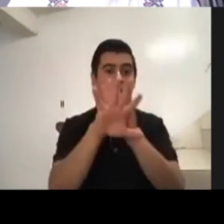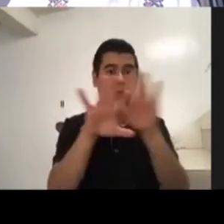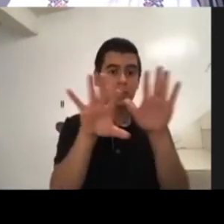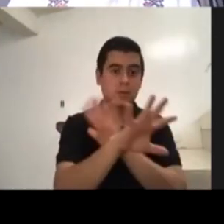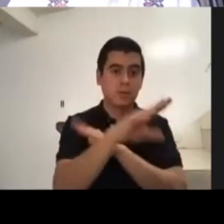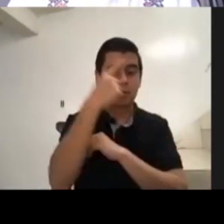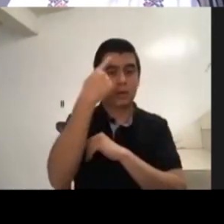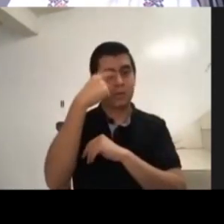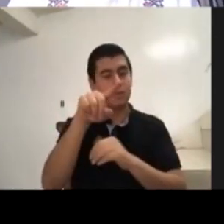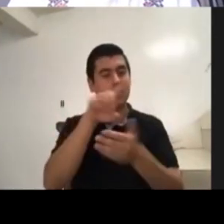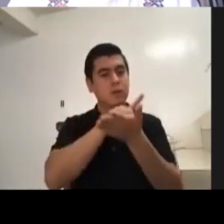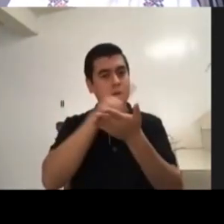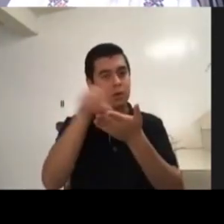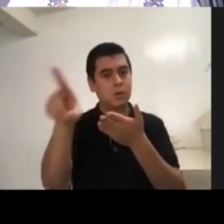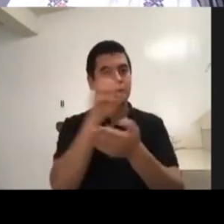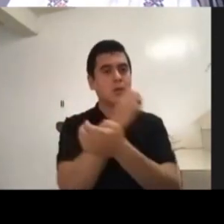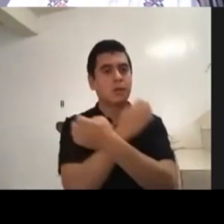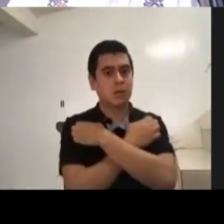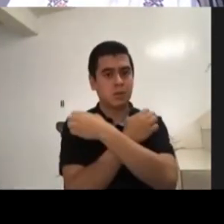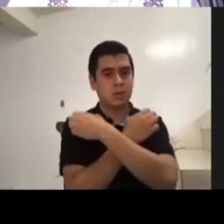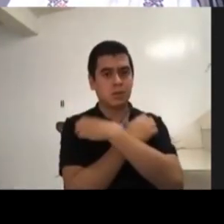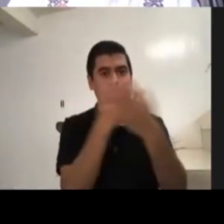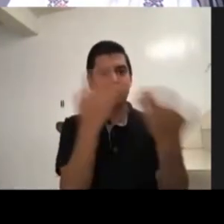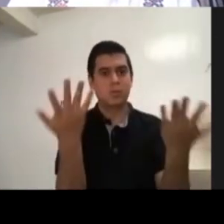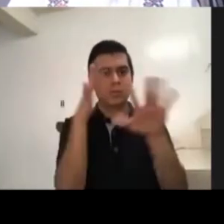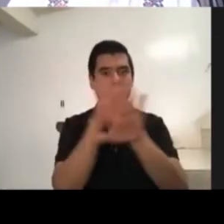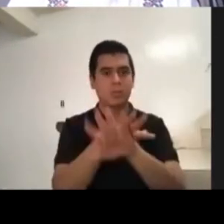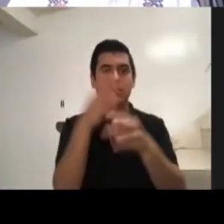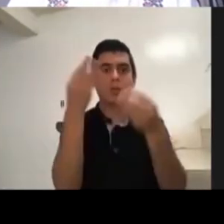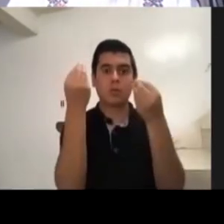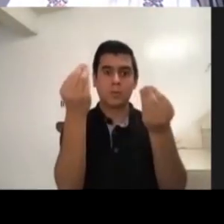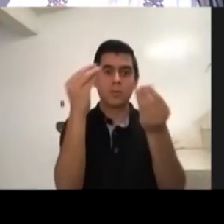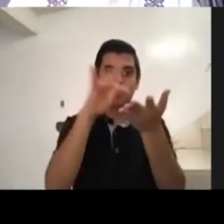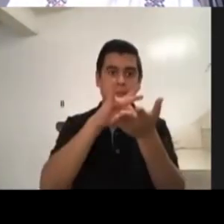del derecho a una educación inclusiva. Muchas gracias.